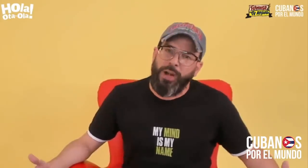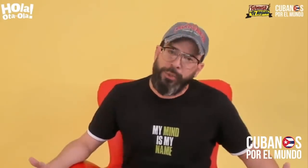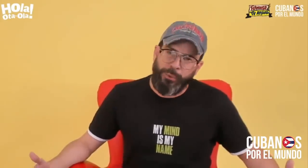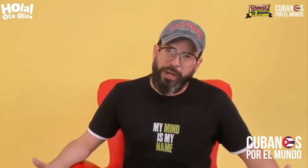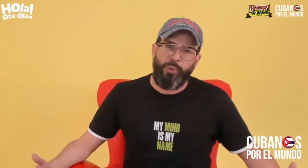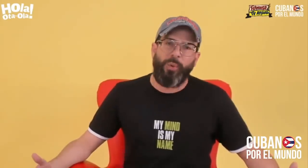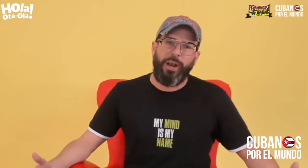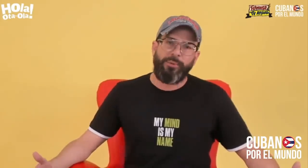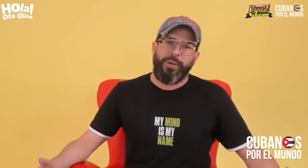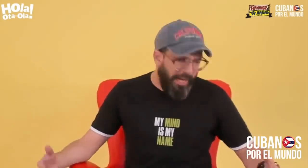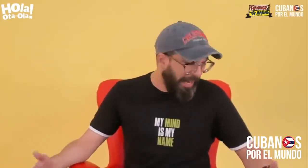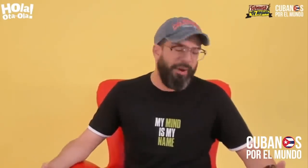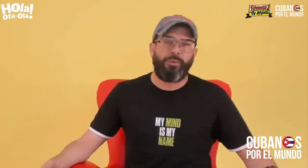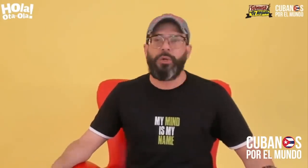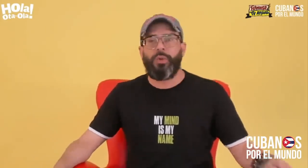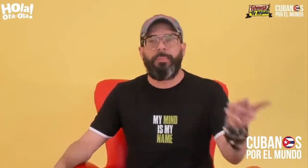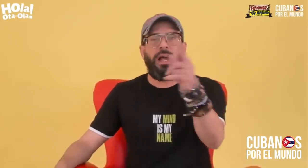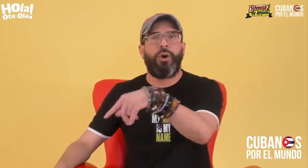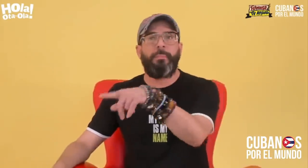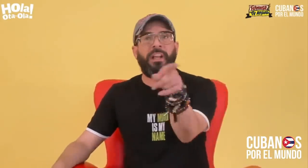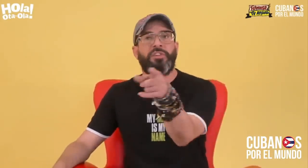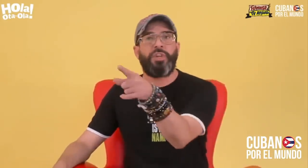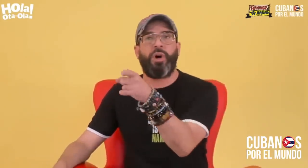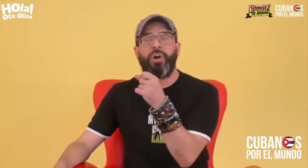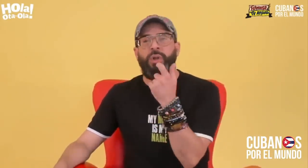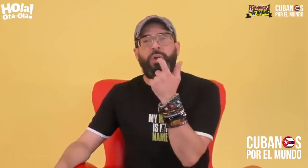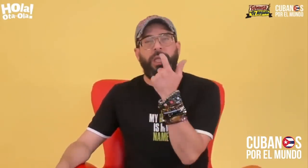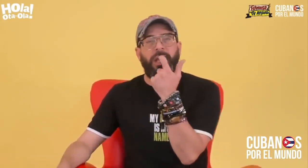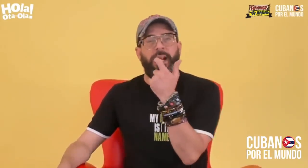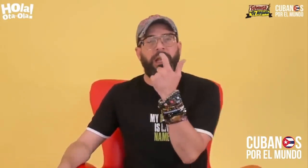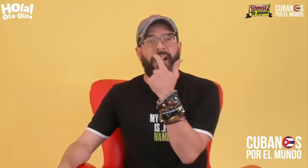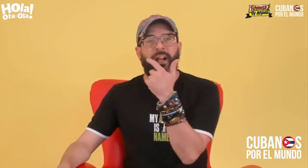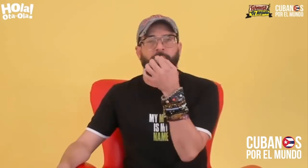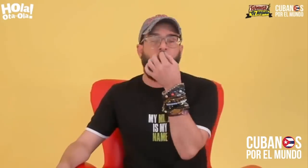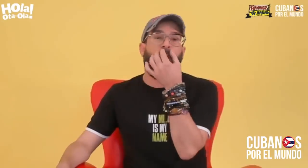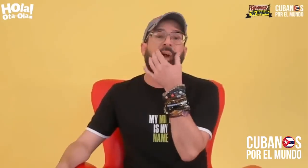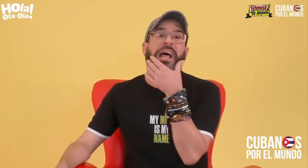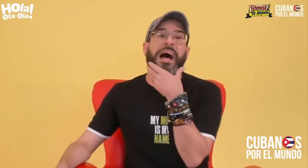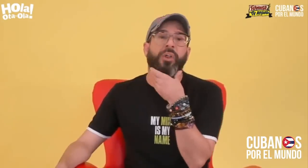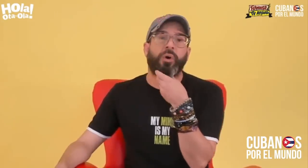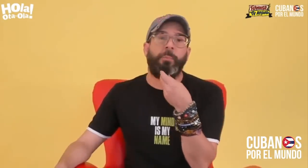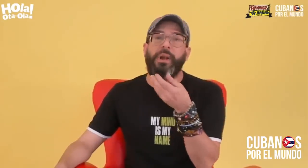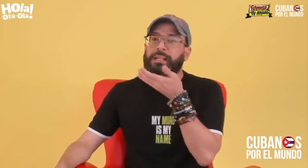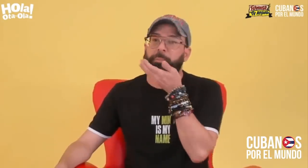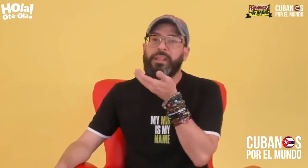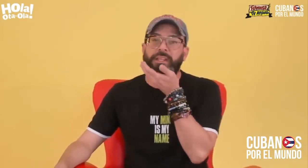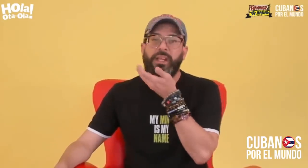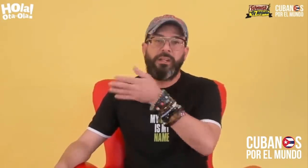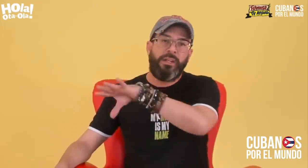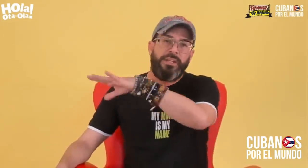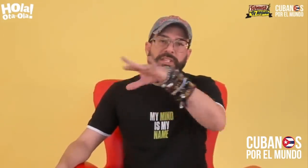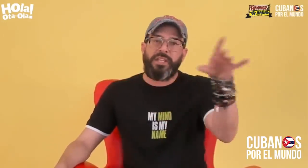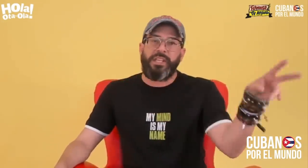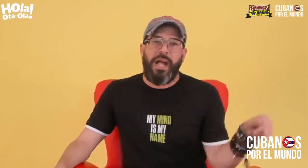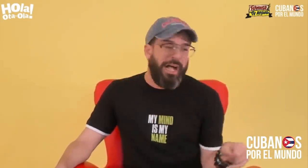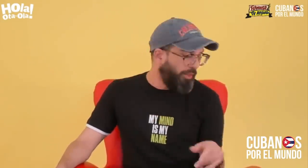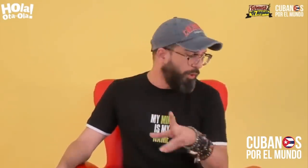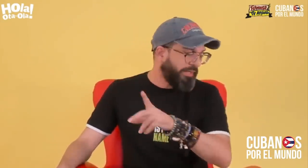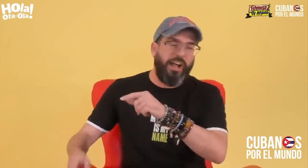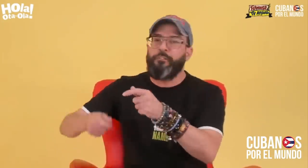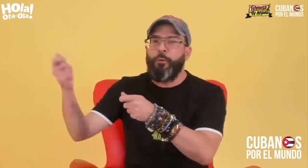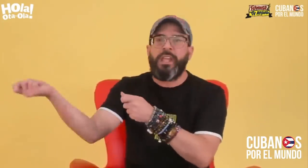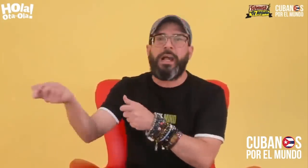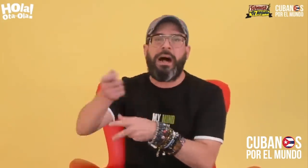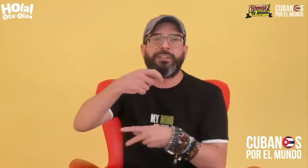Reclama tu ayuda, cubano. Reclama tu ayuda. Mira, hoy amaneció el nuevo vedado completamente